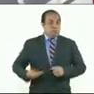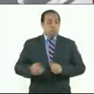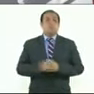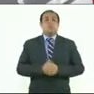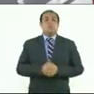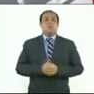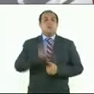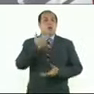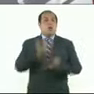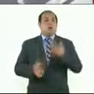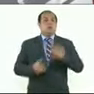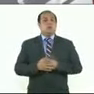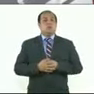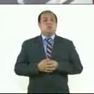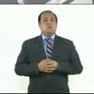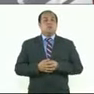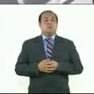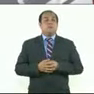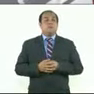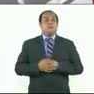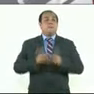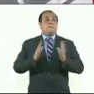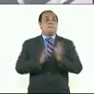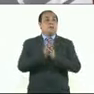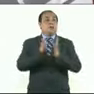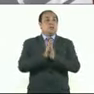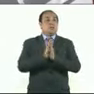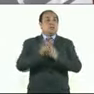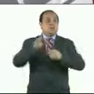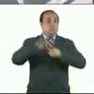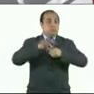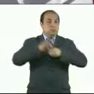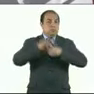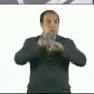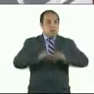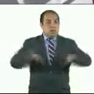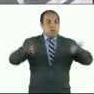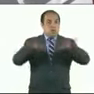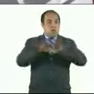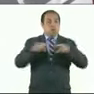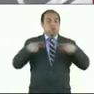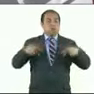ejercicio de participación, que es muy importante que sea masivo, que